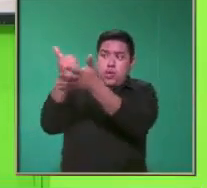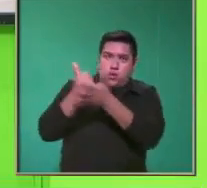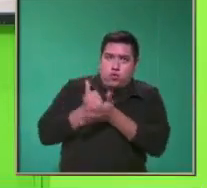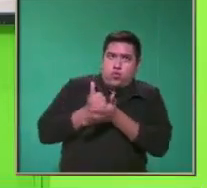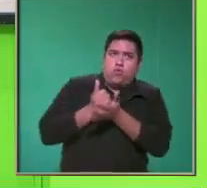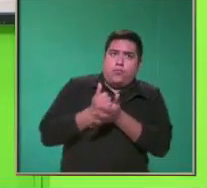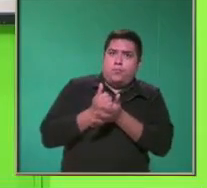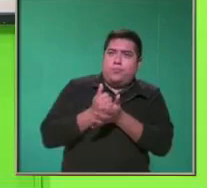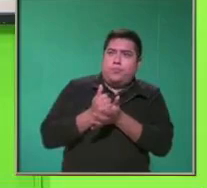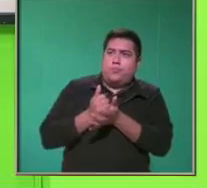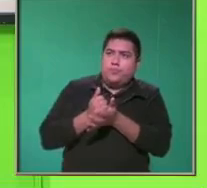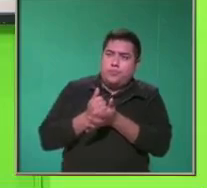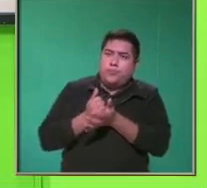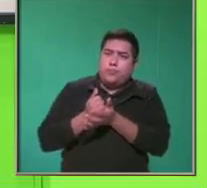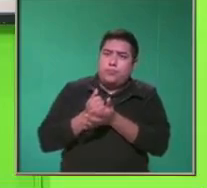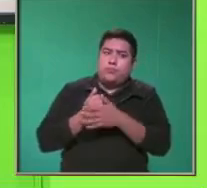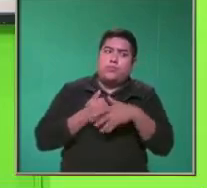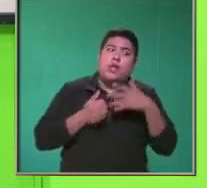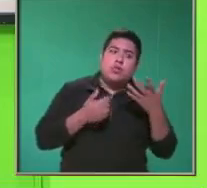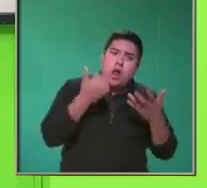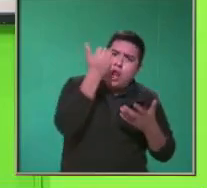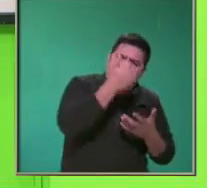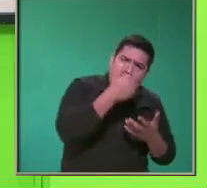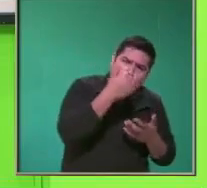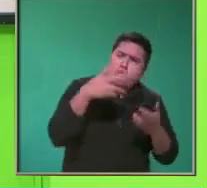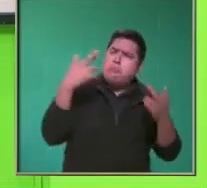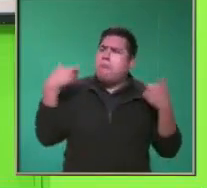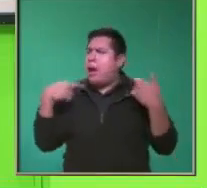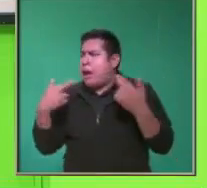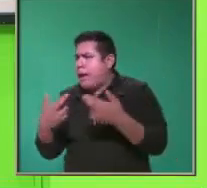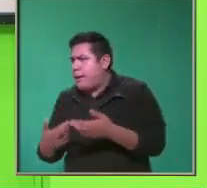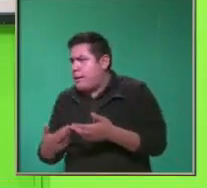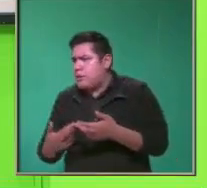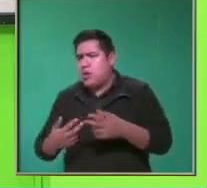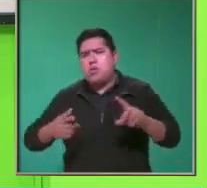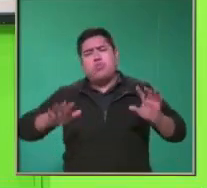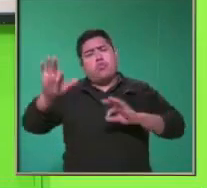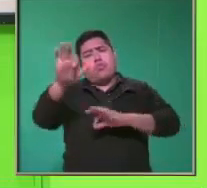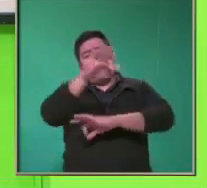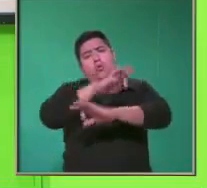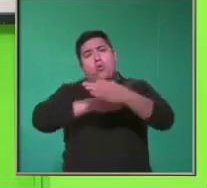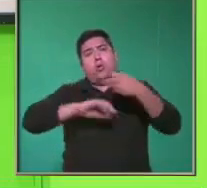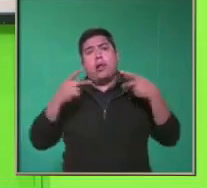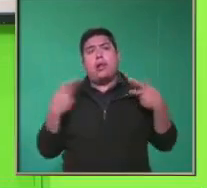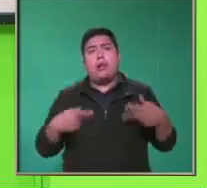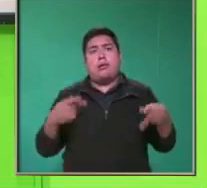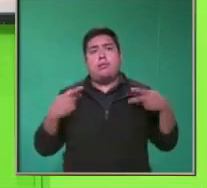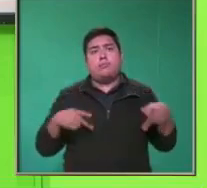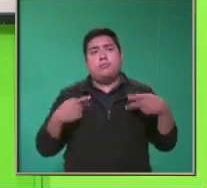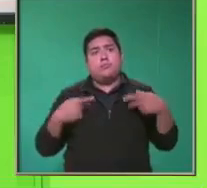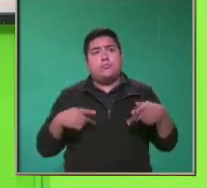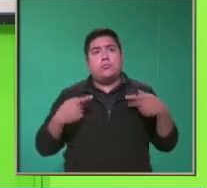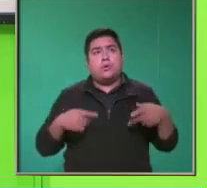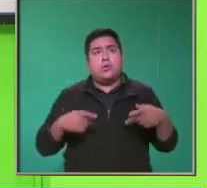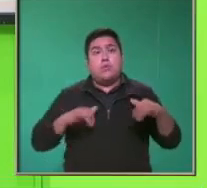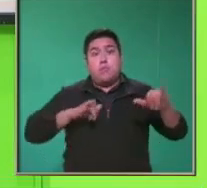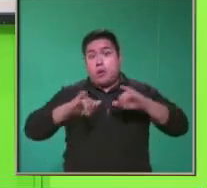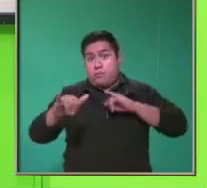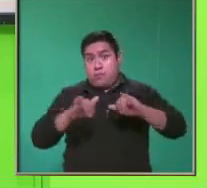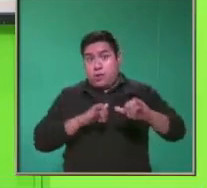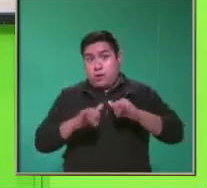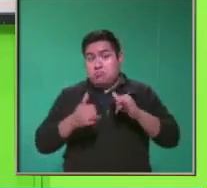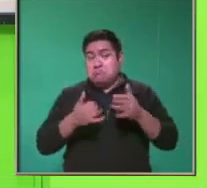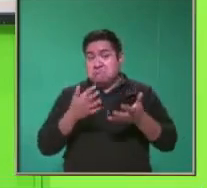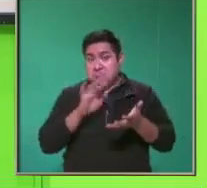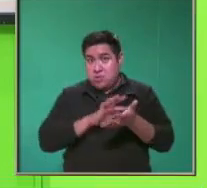cual tanto estudiantes como profesores y cualquier persona que esté en condiciones de leer un mapa, los